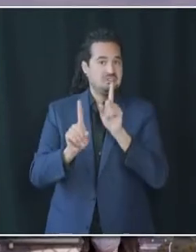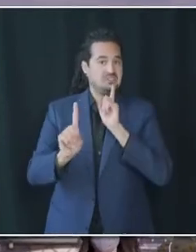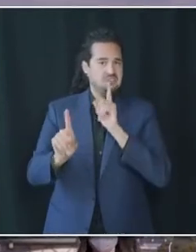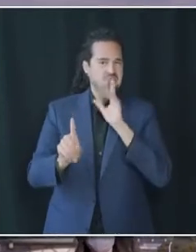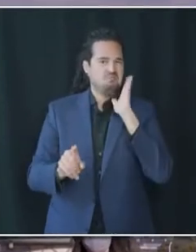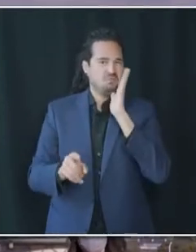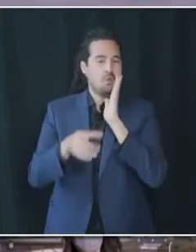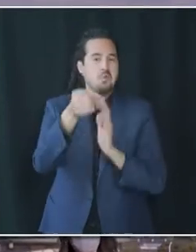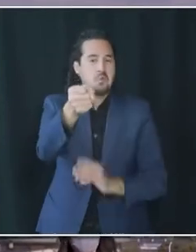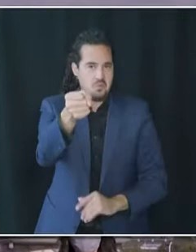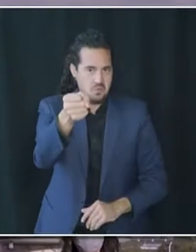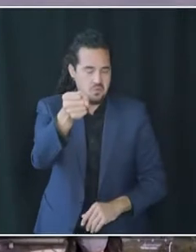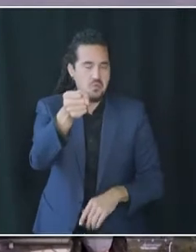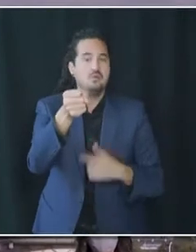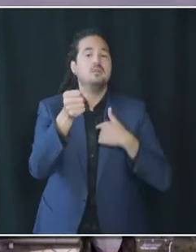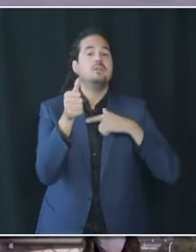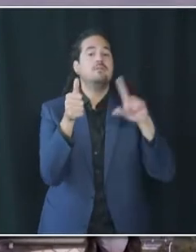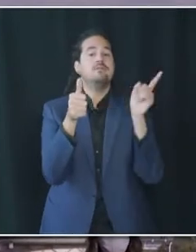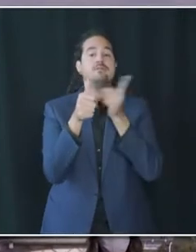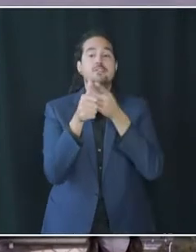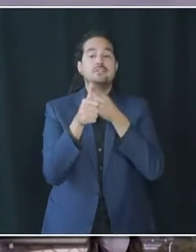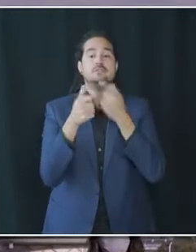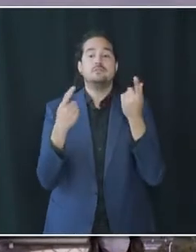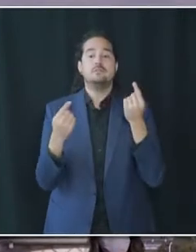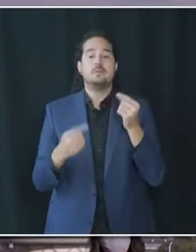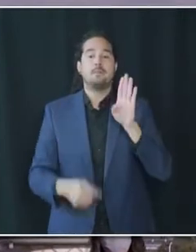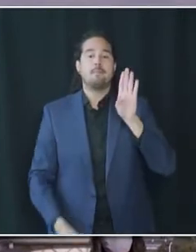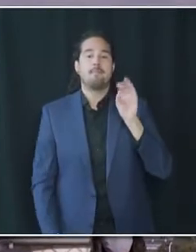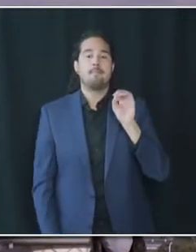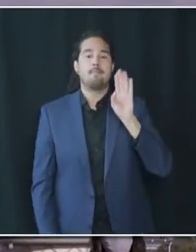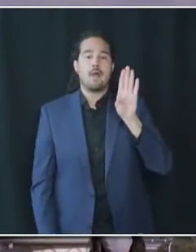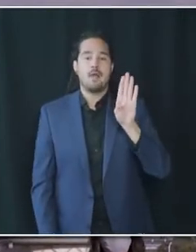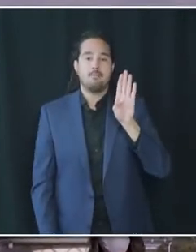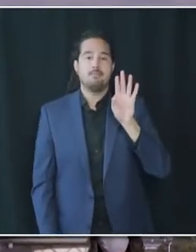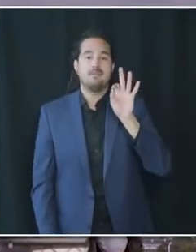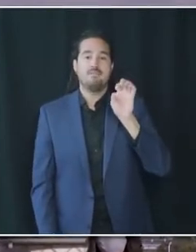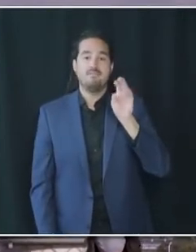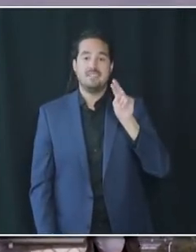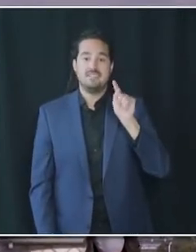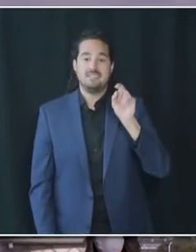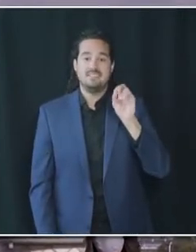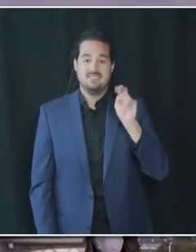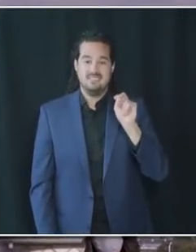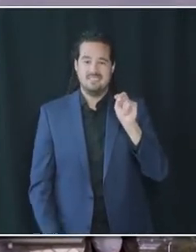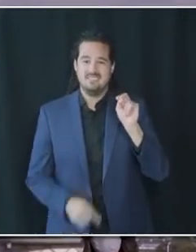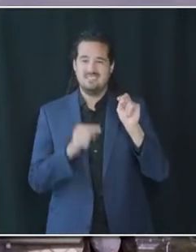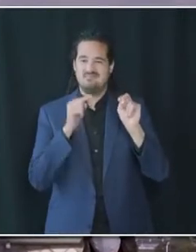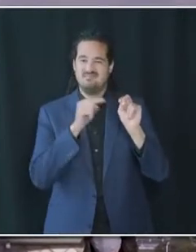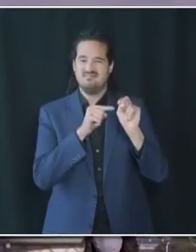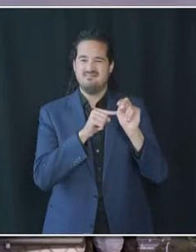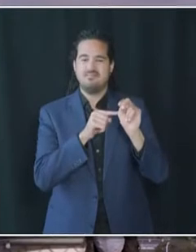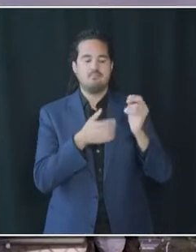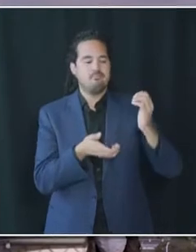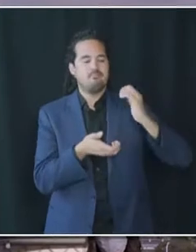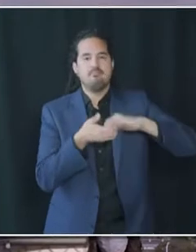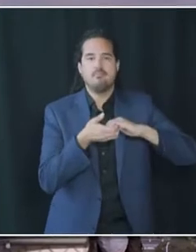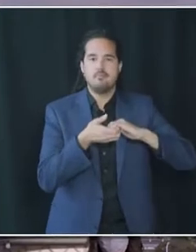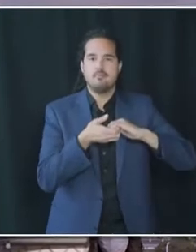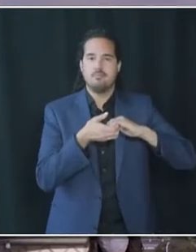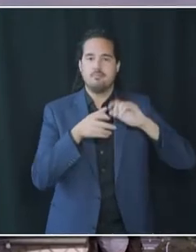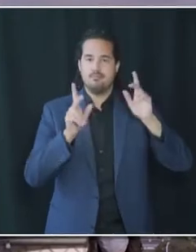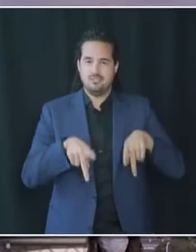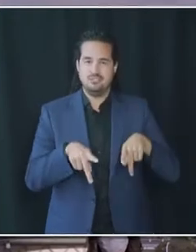desarrollo de esta sociedad me refiero a patente en el director regional de fema a que ha sido un socio extraordinario en múltiples gobiernos